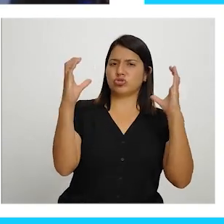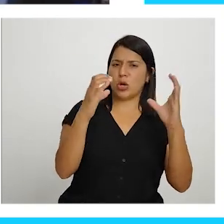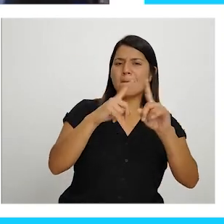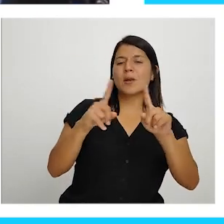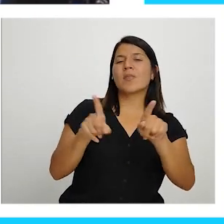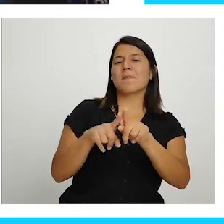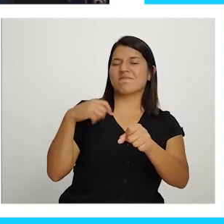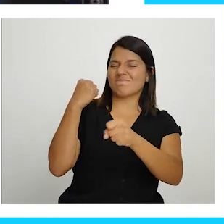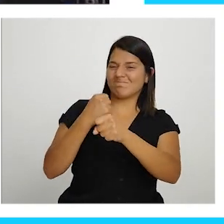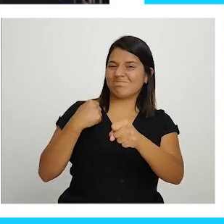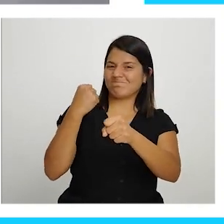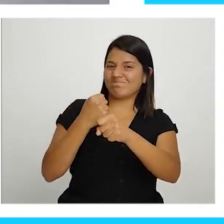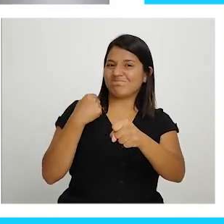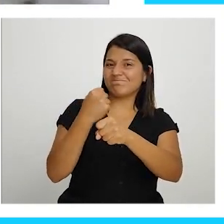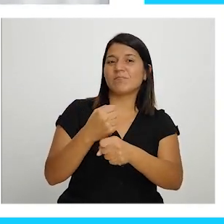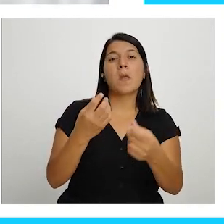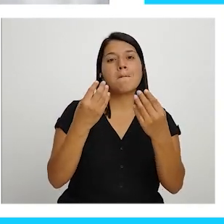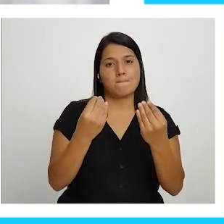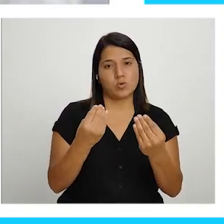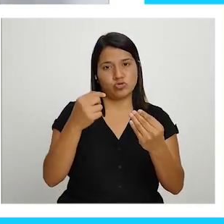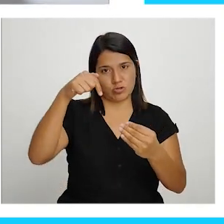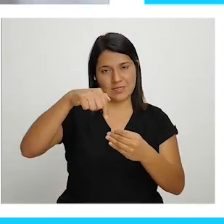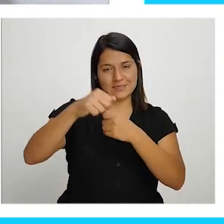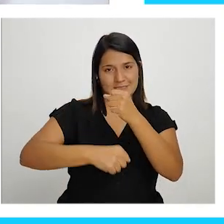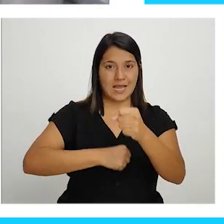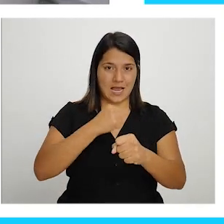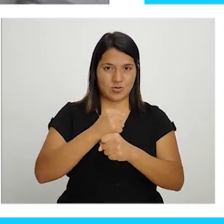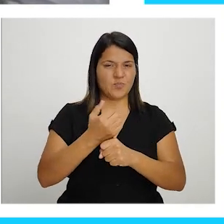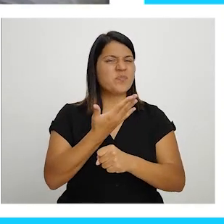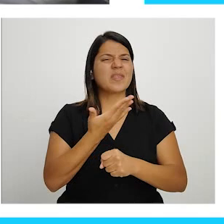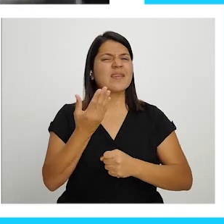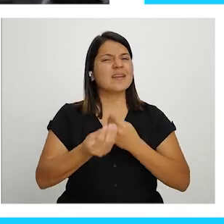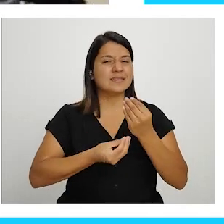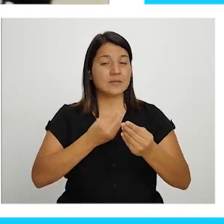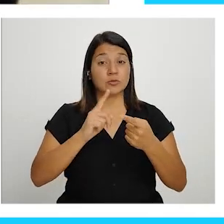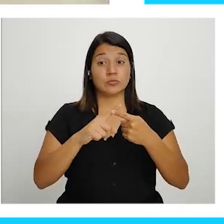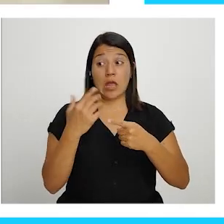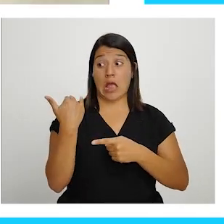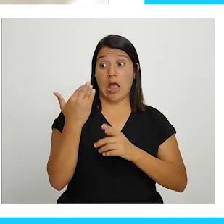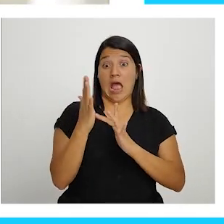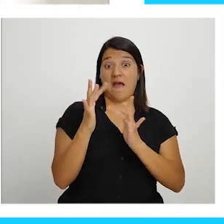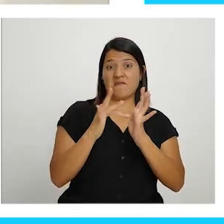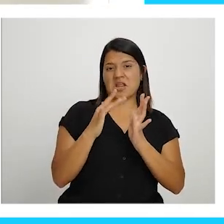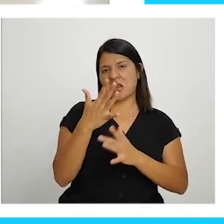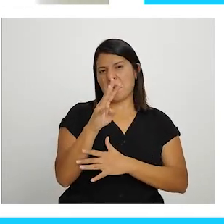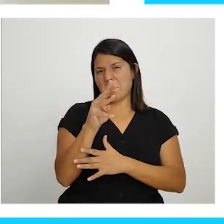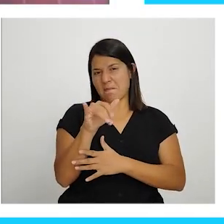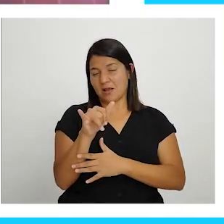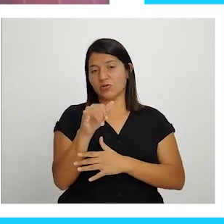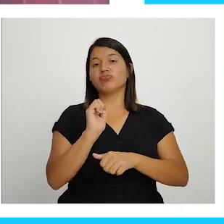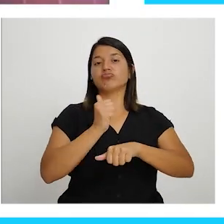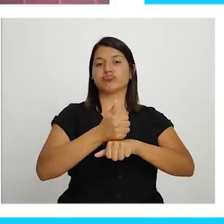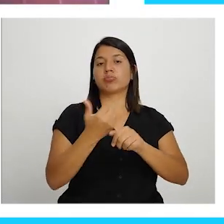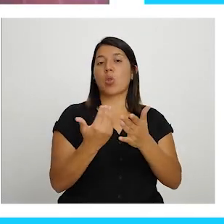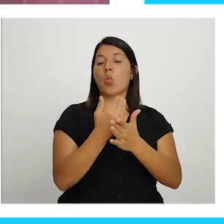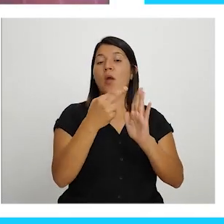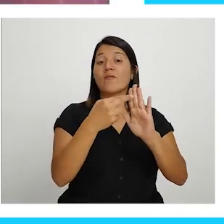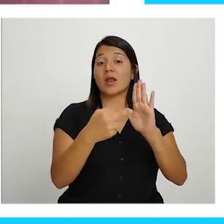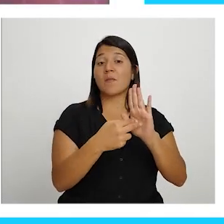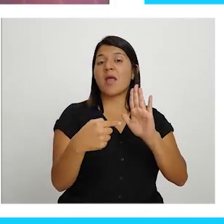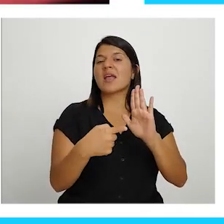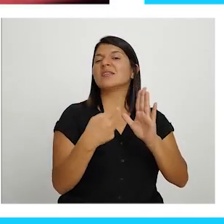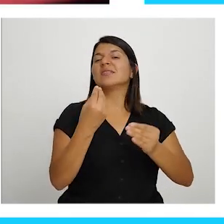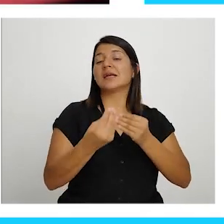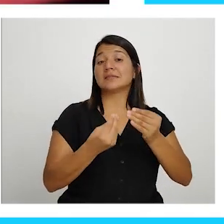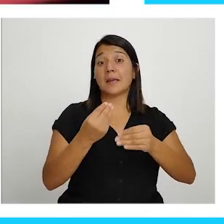Uno, un nuevo reglamento que emitimos en abril-mayo pasado, que hace que los recursos del Sistema de Banca para el